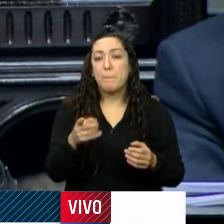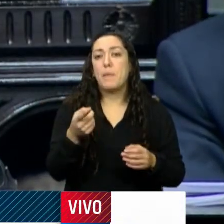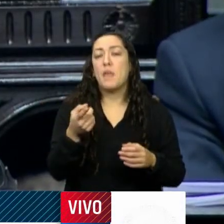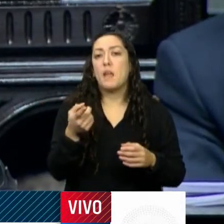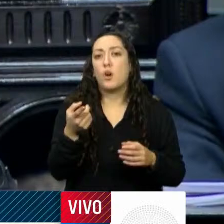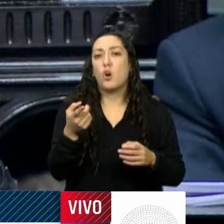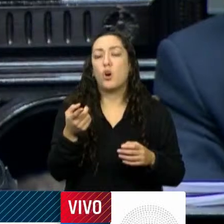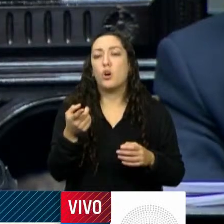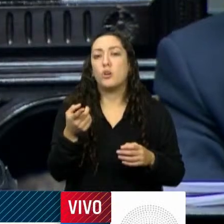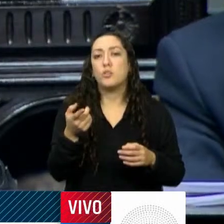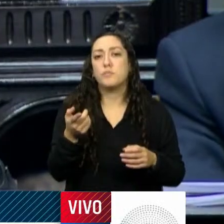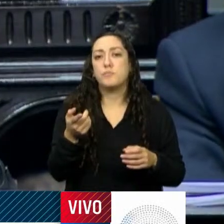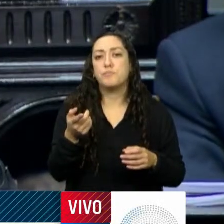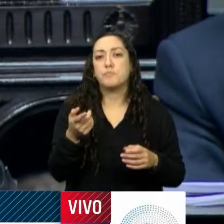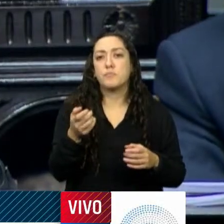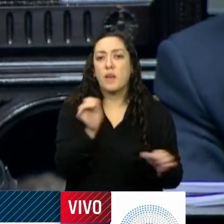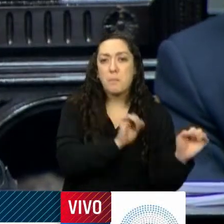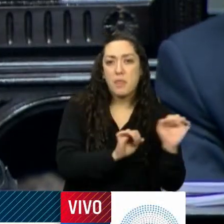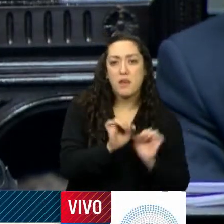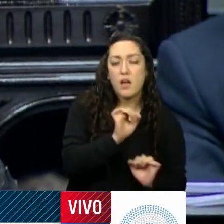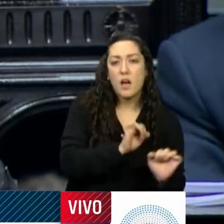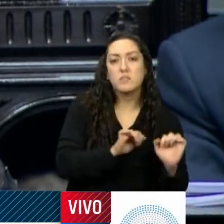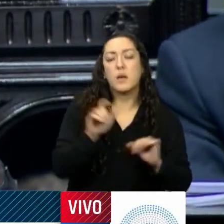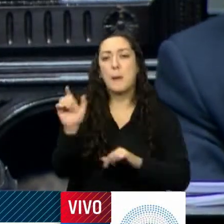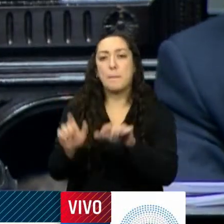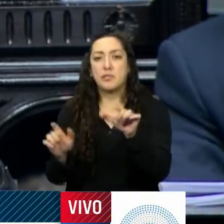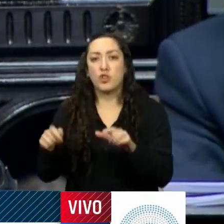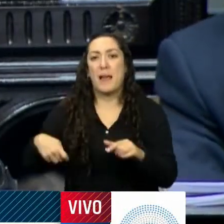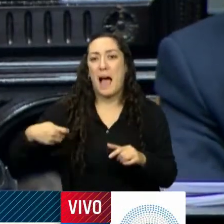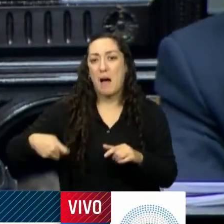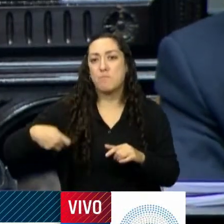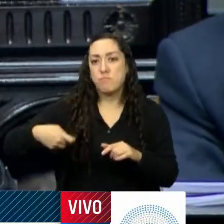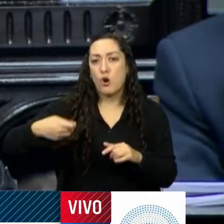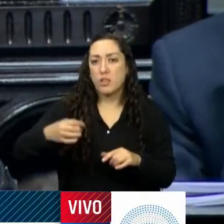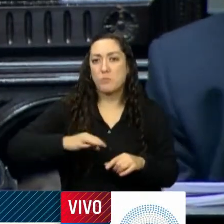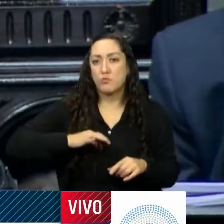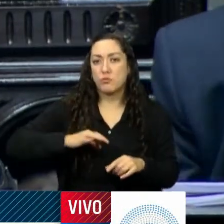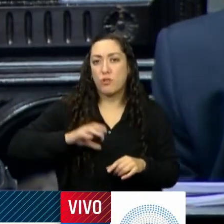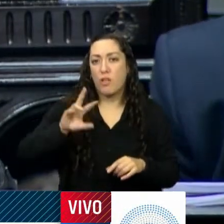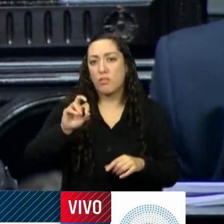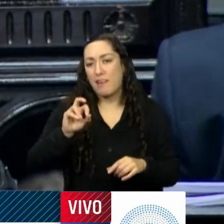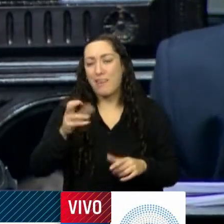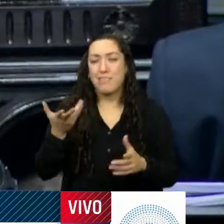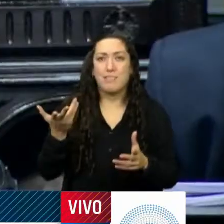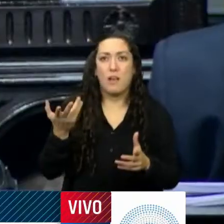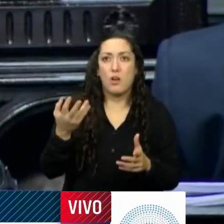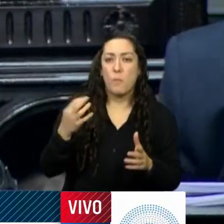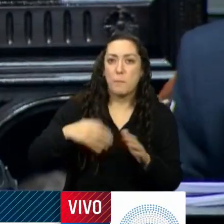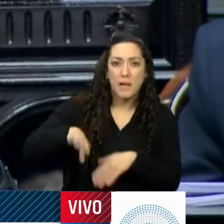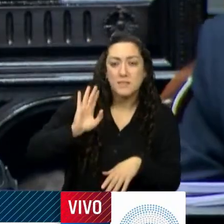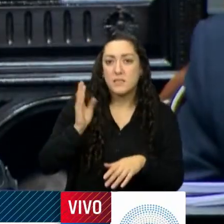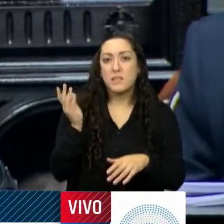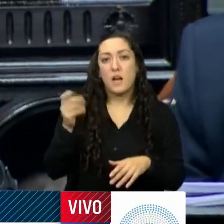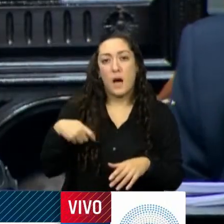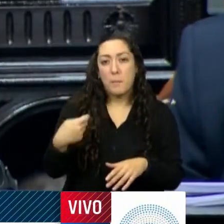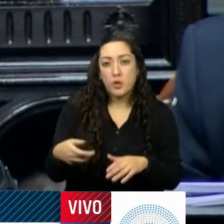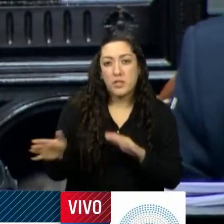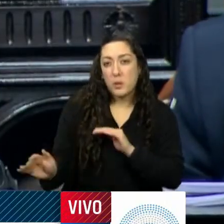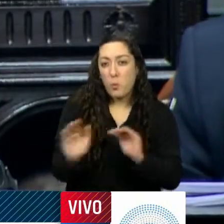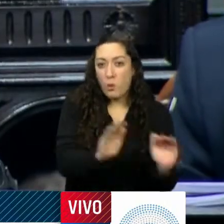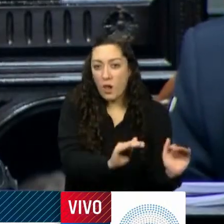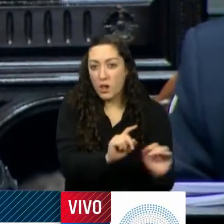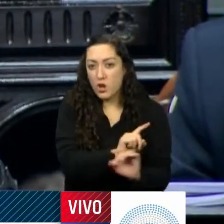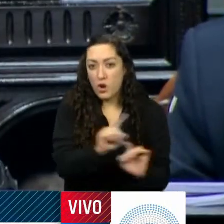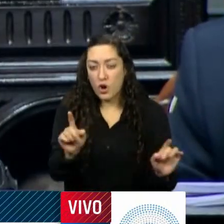misma bolsa y en las mismas condiciones que aquellos que aportaron durante 30 o más años. Esto